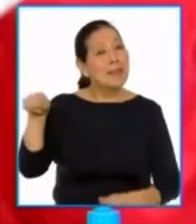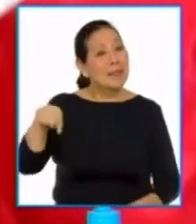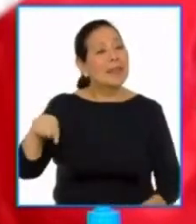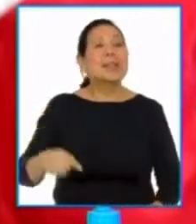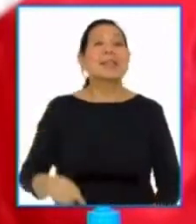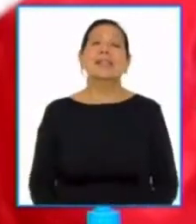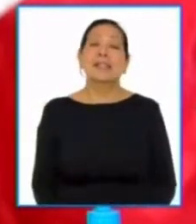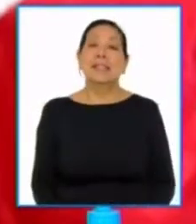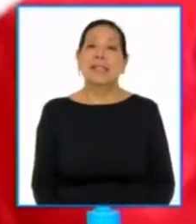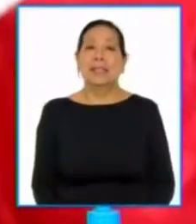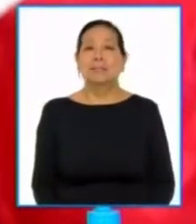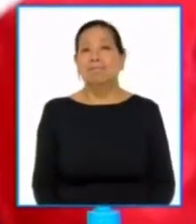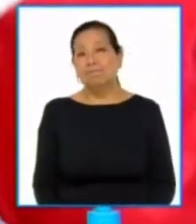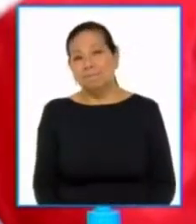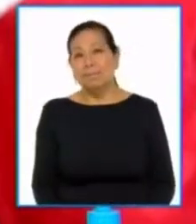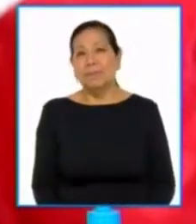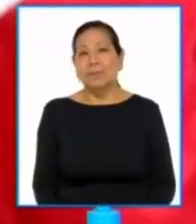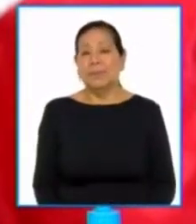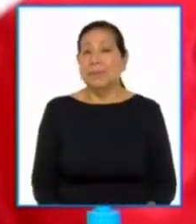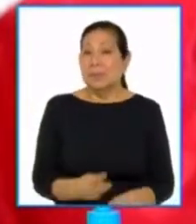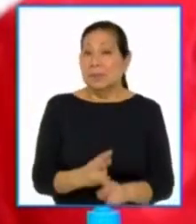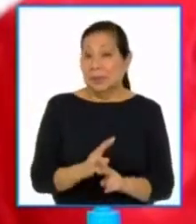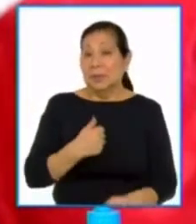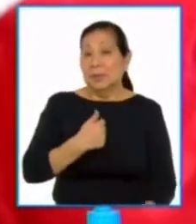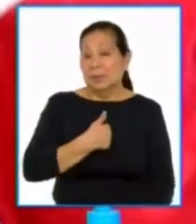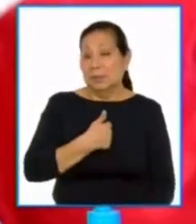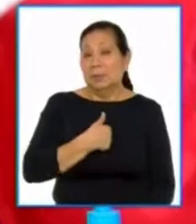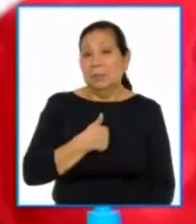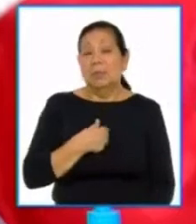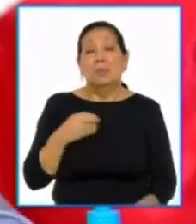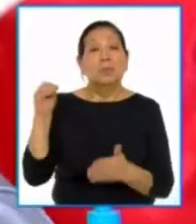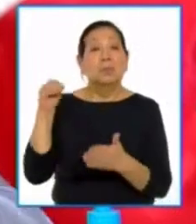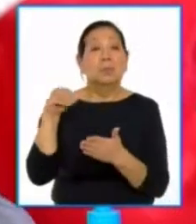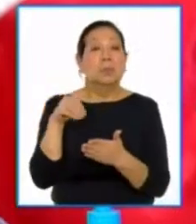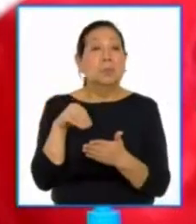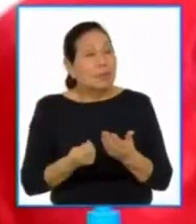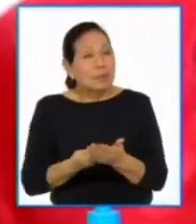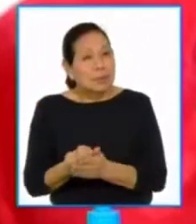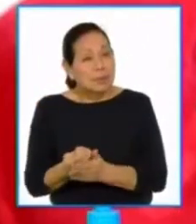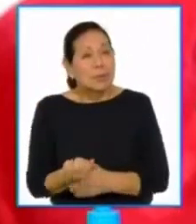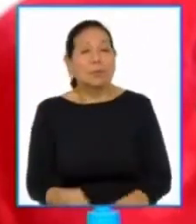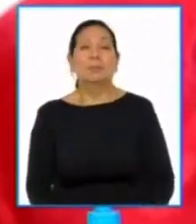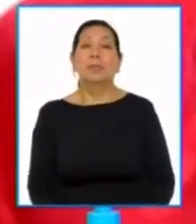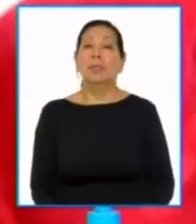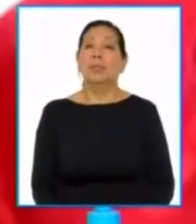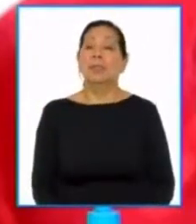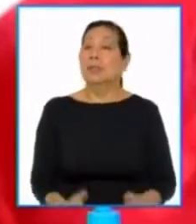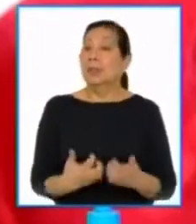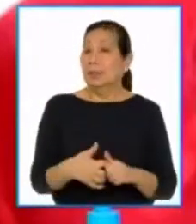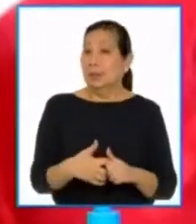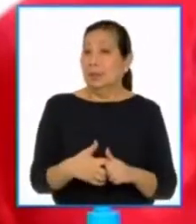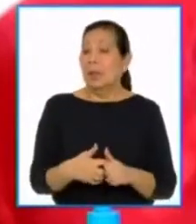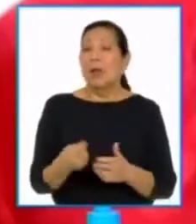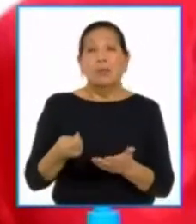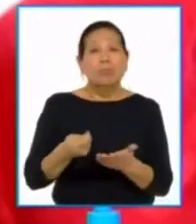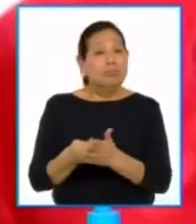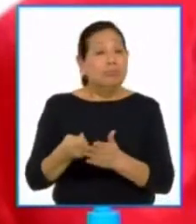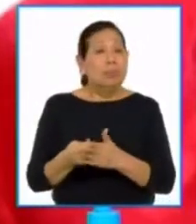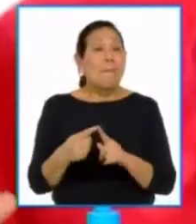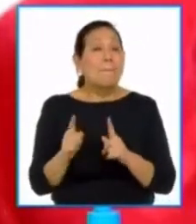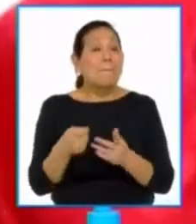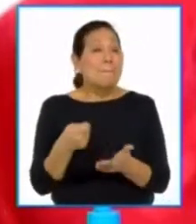en este caso las empresas mismas pondrán un térmica, empezarán a dar